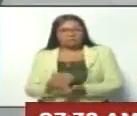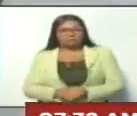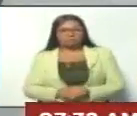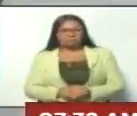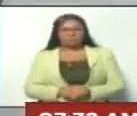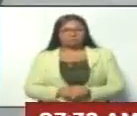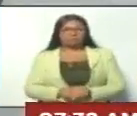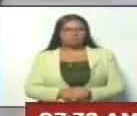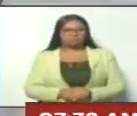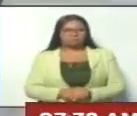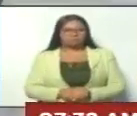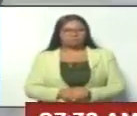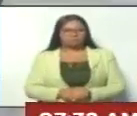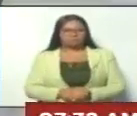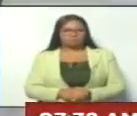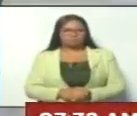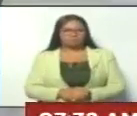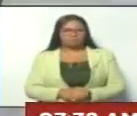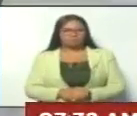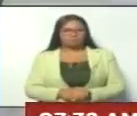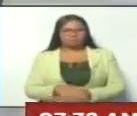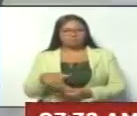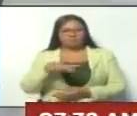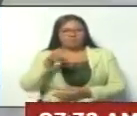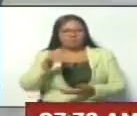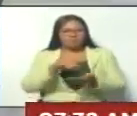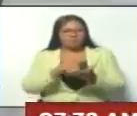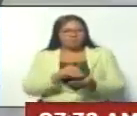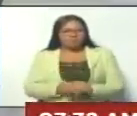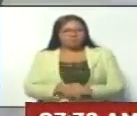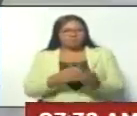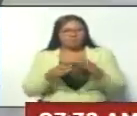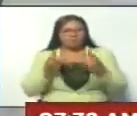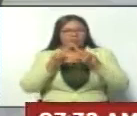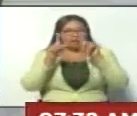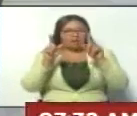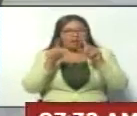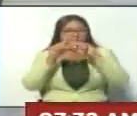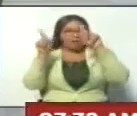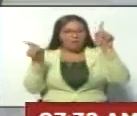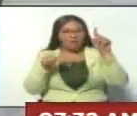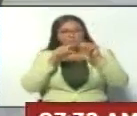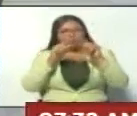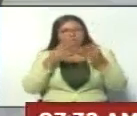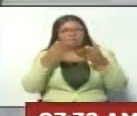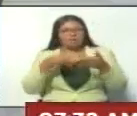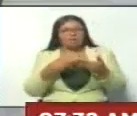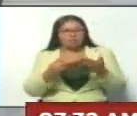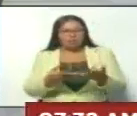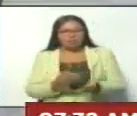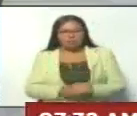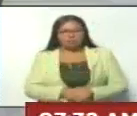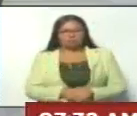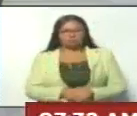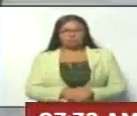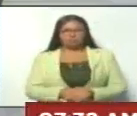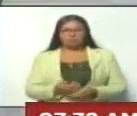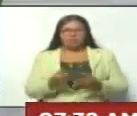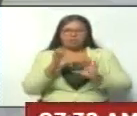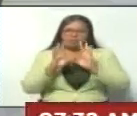entonces va a haber donde la pongas. Si tú te la quieres llevar para la luna, te la llevas y a la luna, claro, llegan con la ofrenda. Ahora, pero más allá de eso, de la